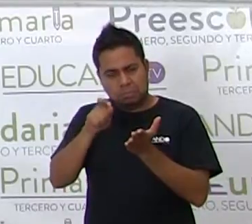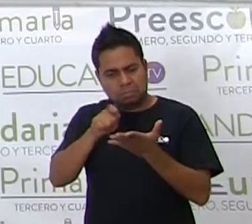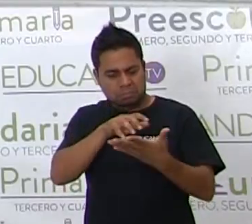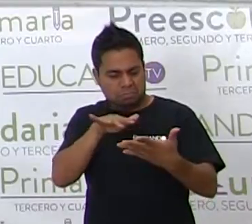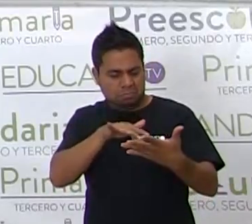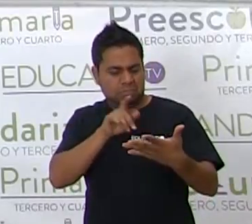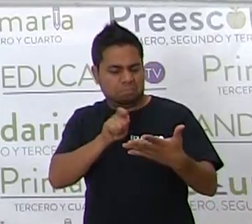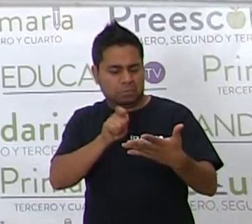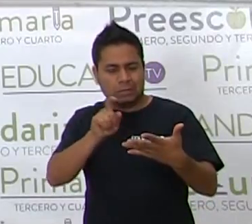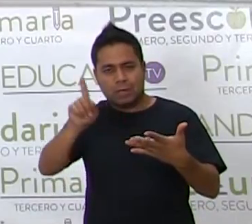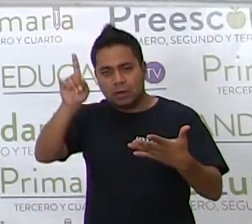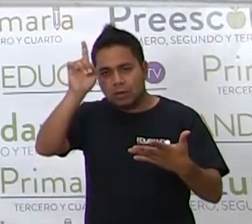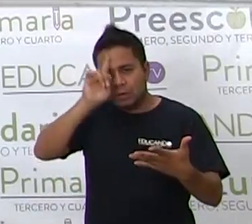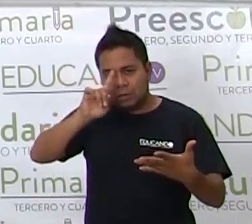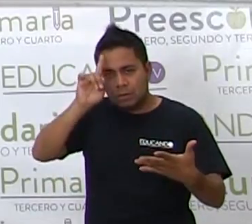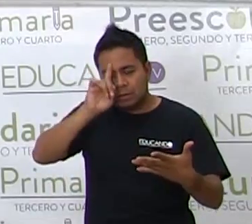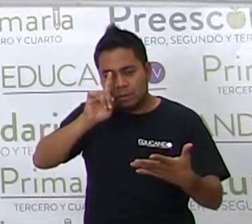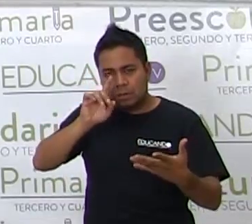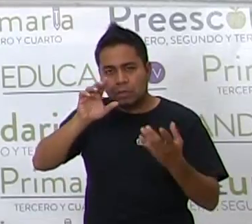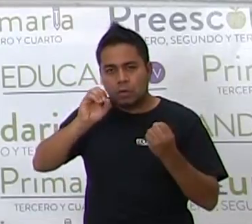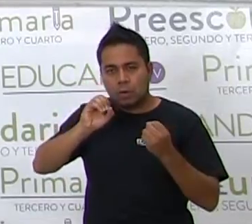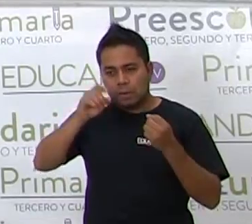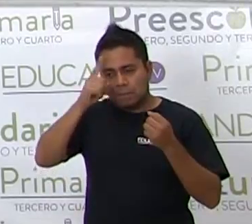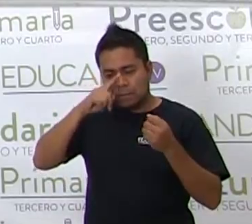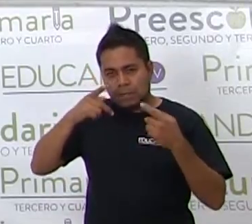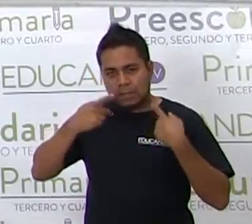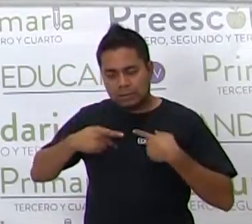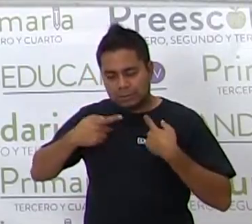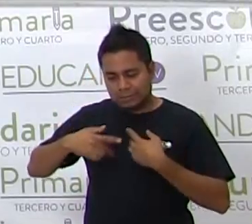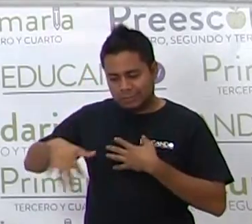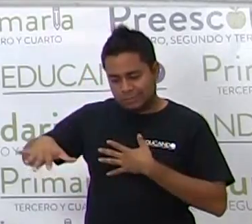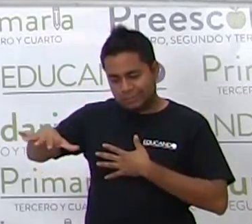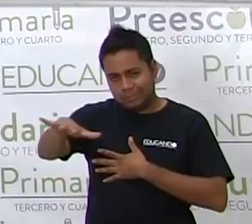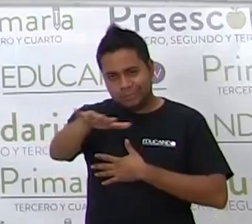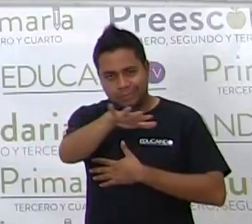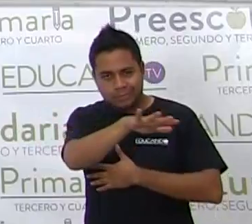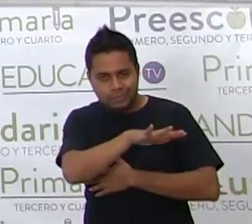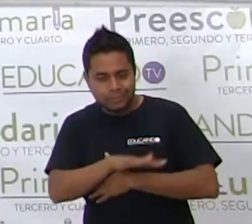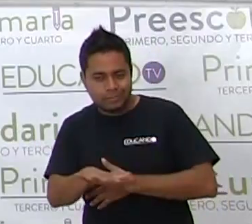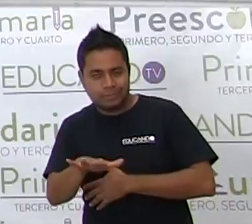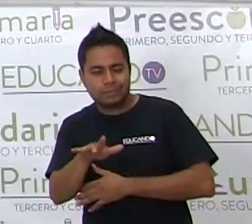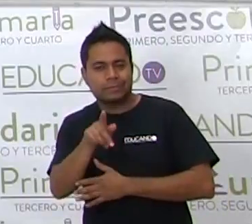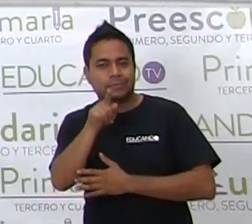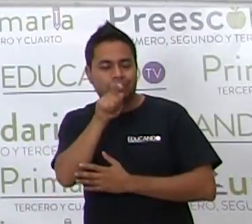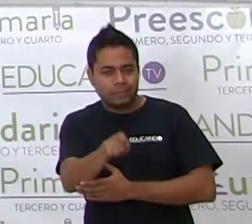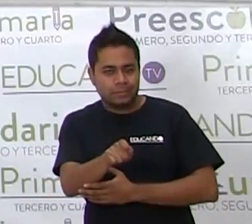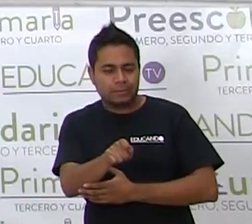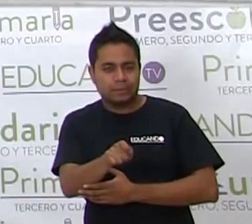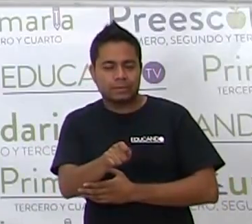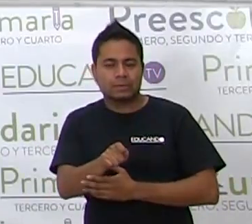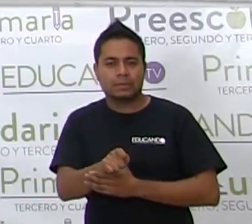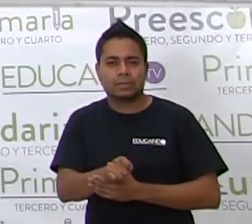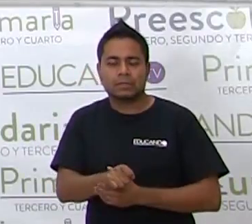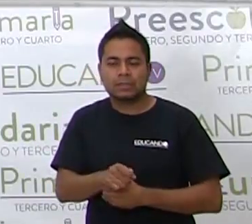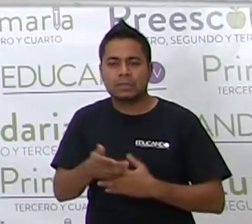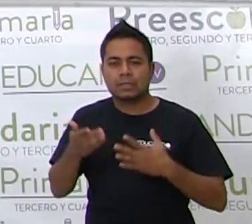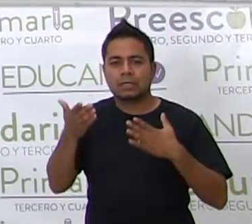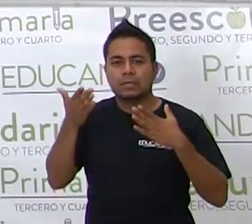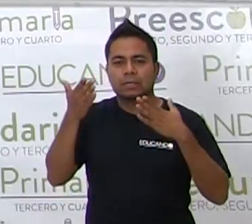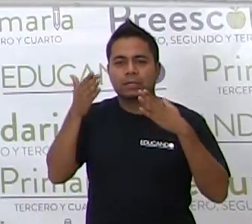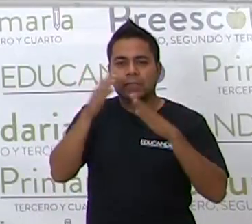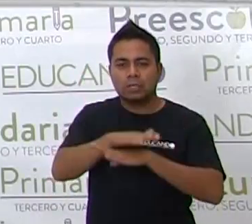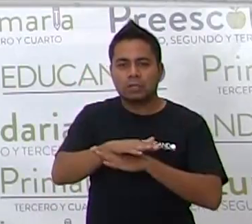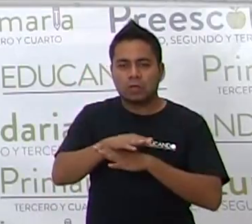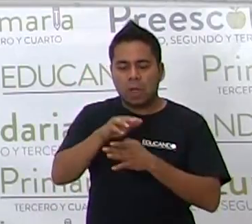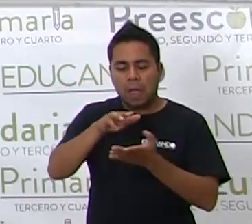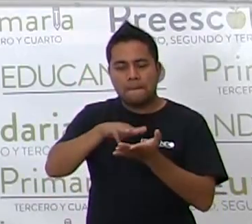o un libro de la comunidad. Y nos está hablando sobre los